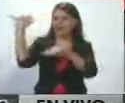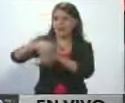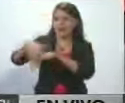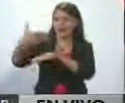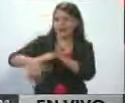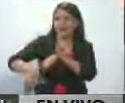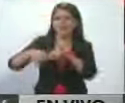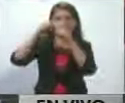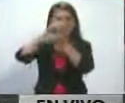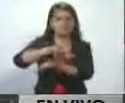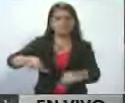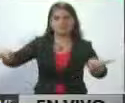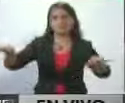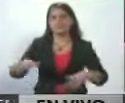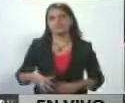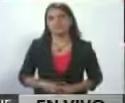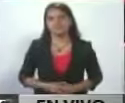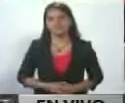para nadie.